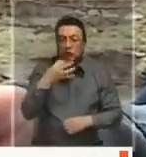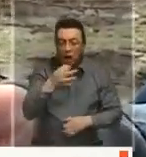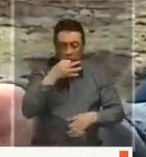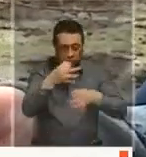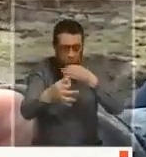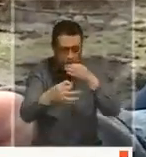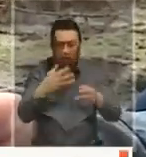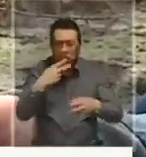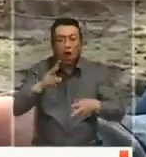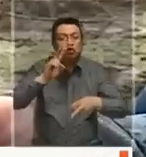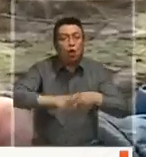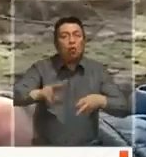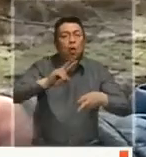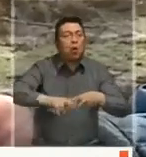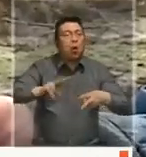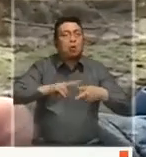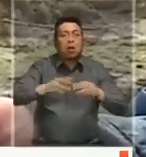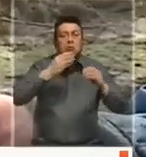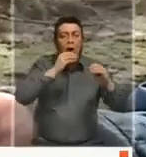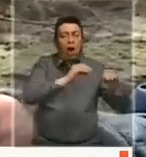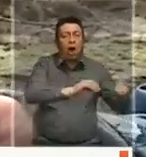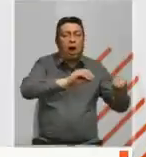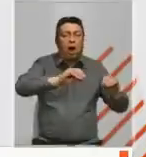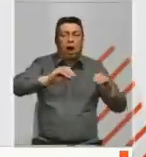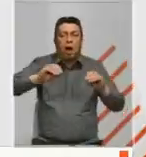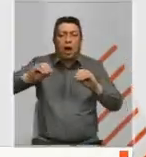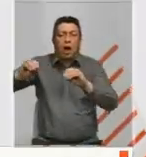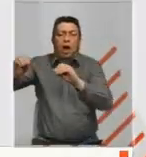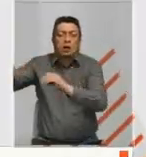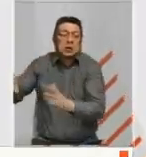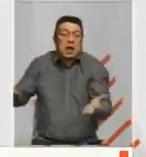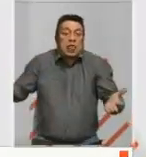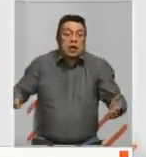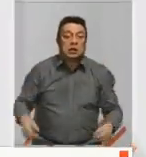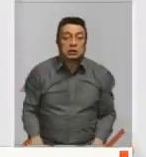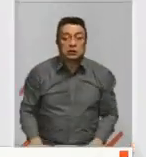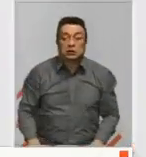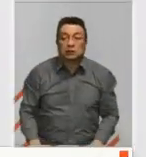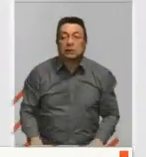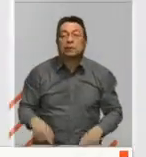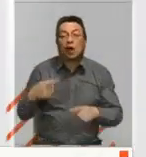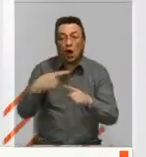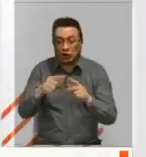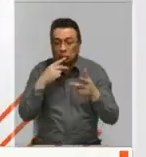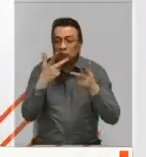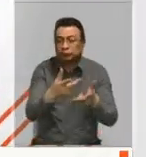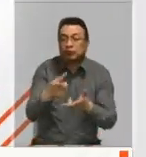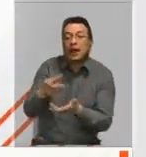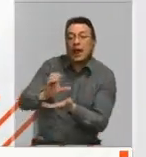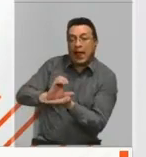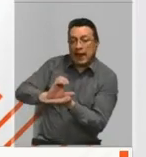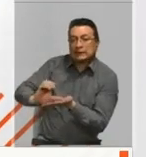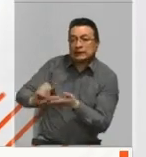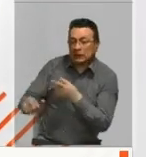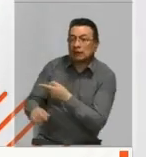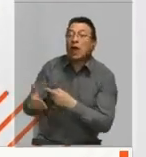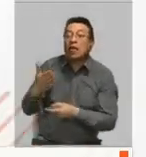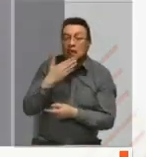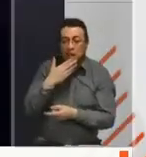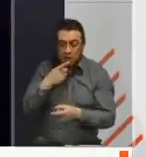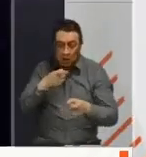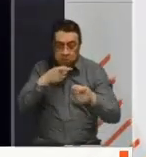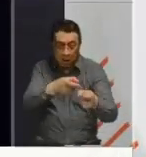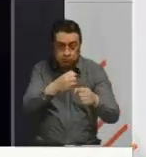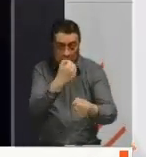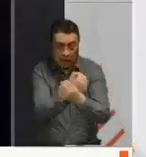van a solucionar y no lo han solucionado. En este otro atentado en Ercilla, y donde también dispararon contra